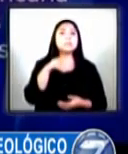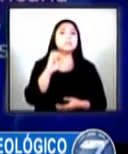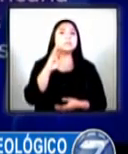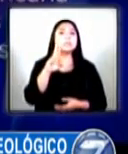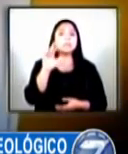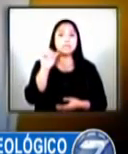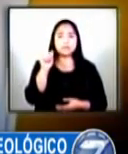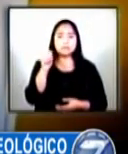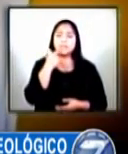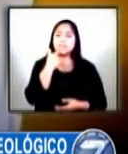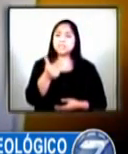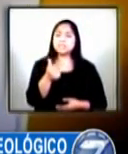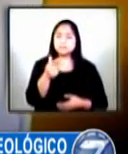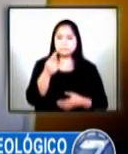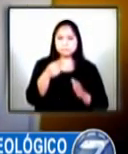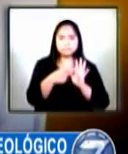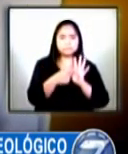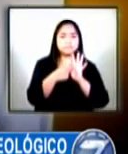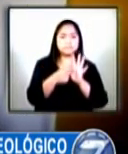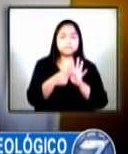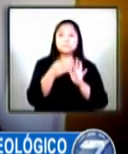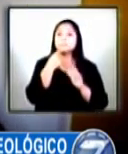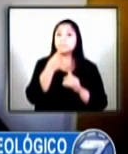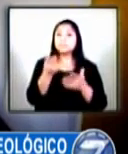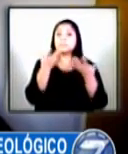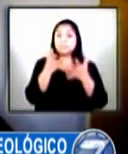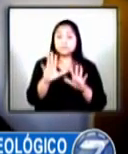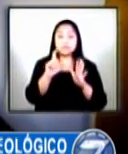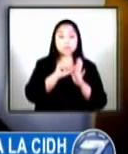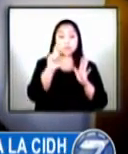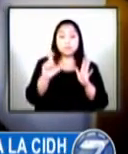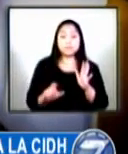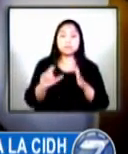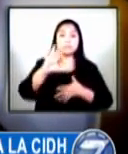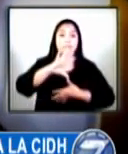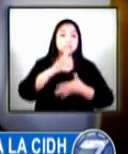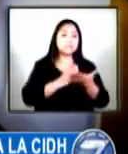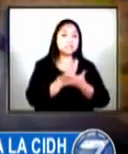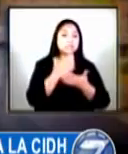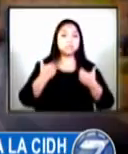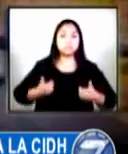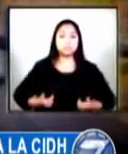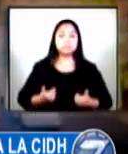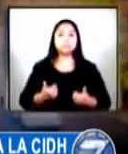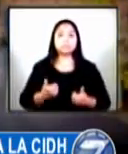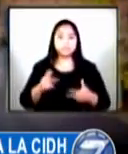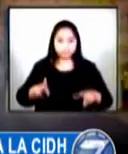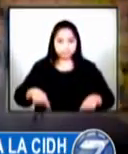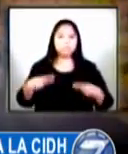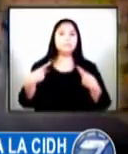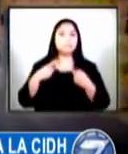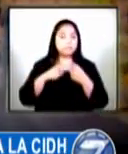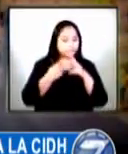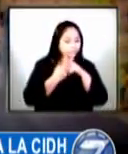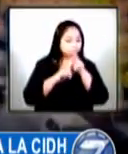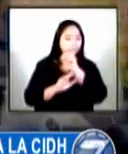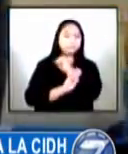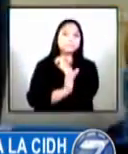reconoce, tal y como lo hace la Convención Americana de Derechos Humanos, la vida desde su